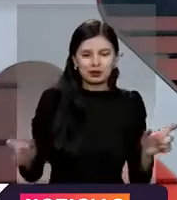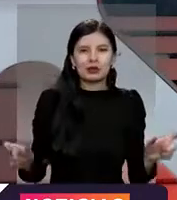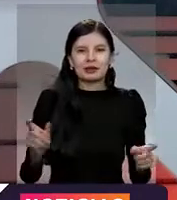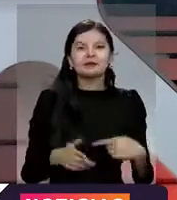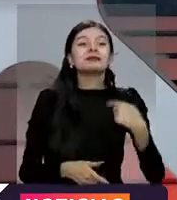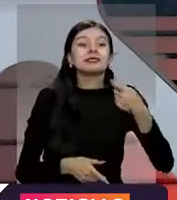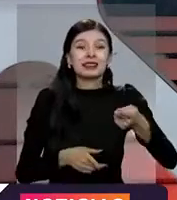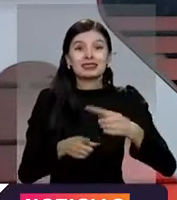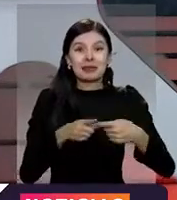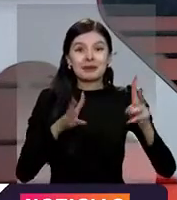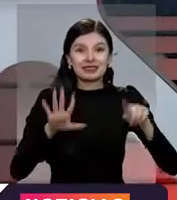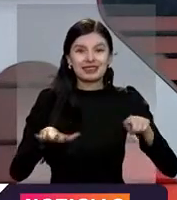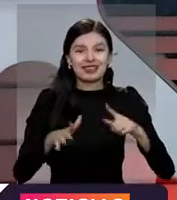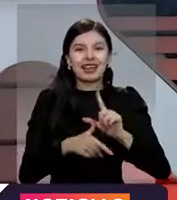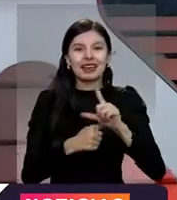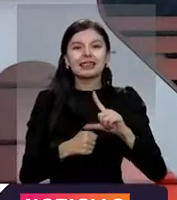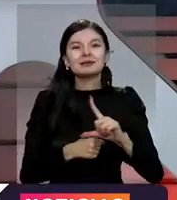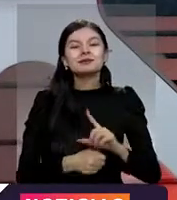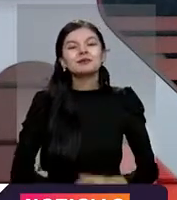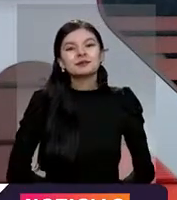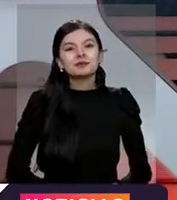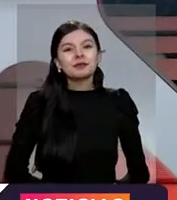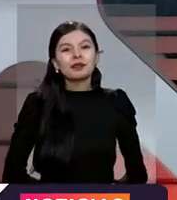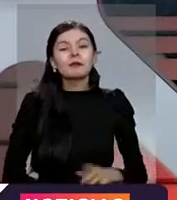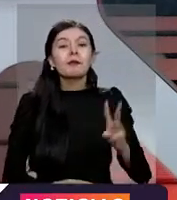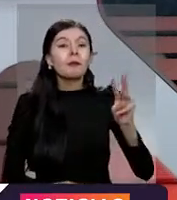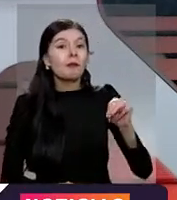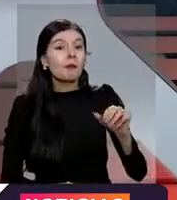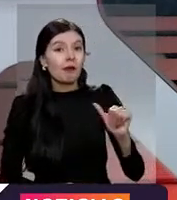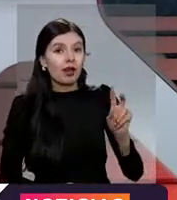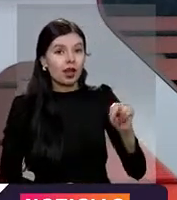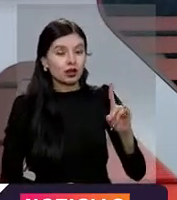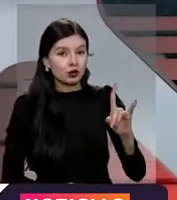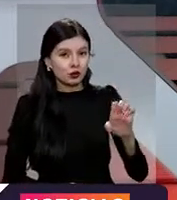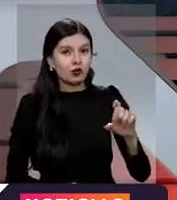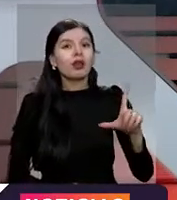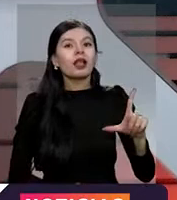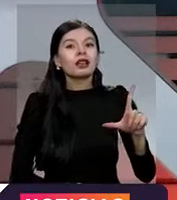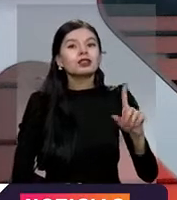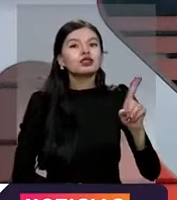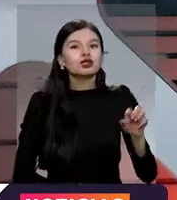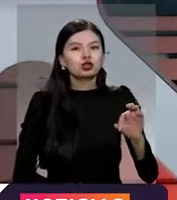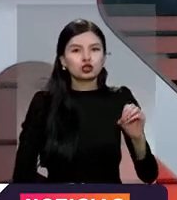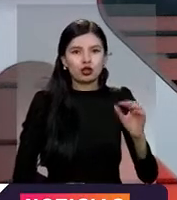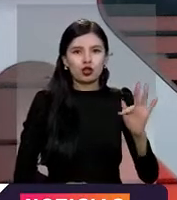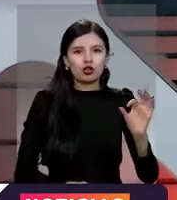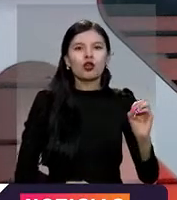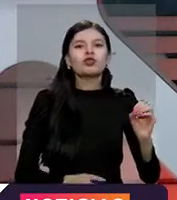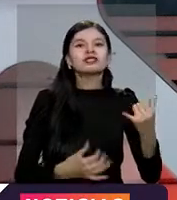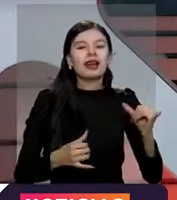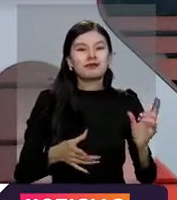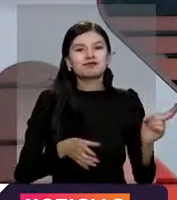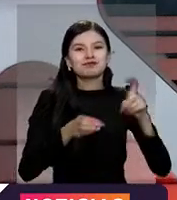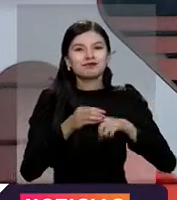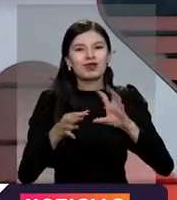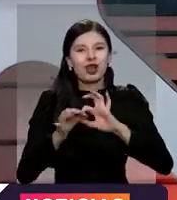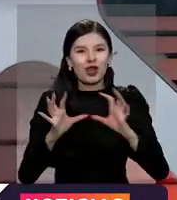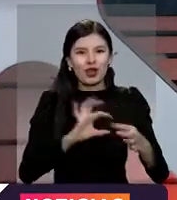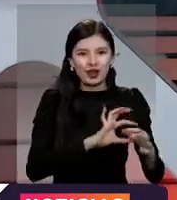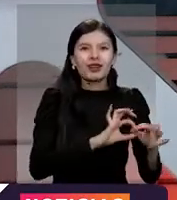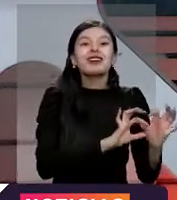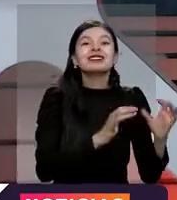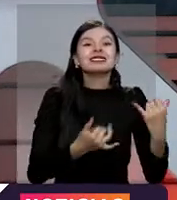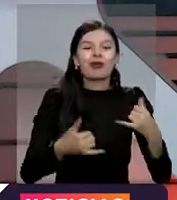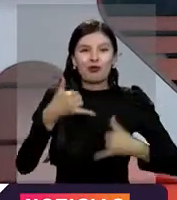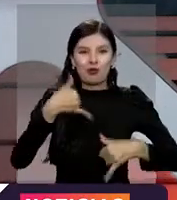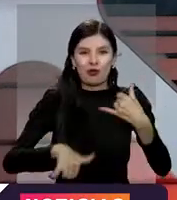el marchista del equipo bogotá manuel esteban soto logró su cupo a los juegos olímpicos las segundas justas de su carrera